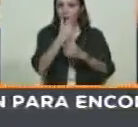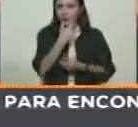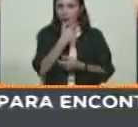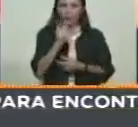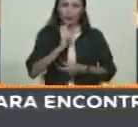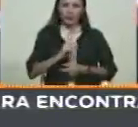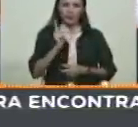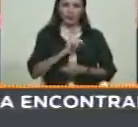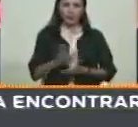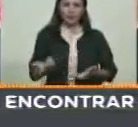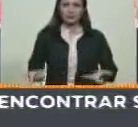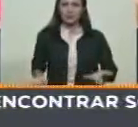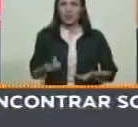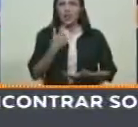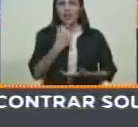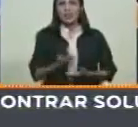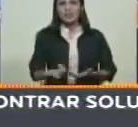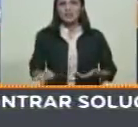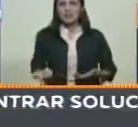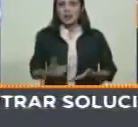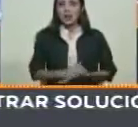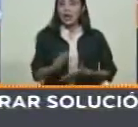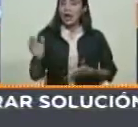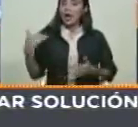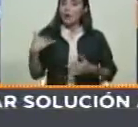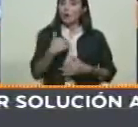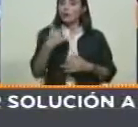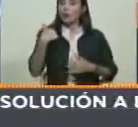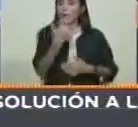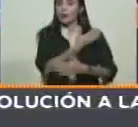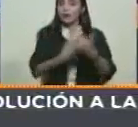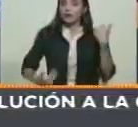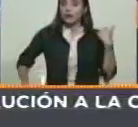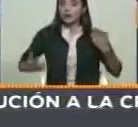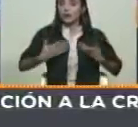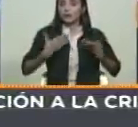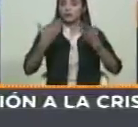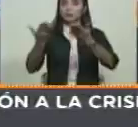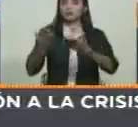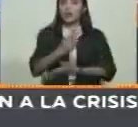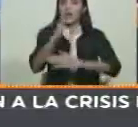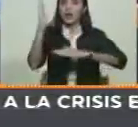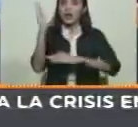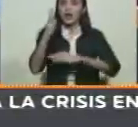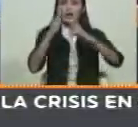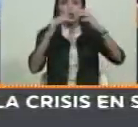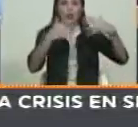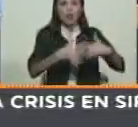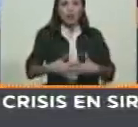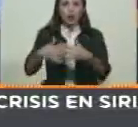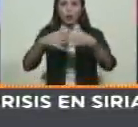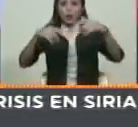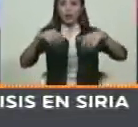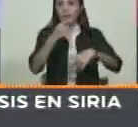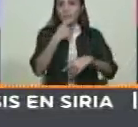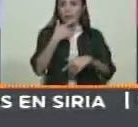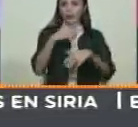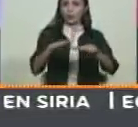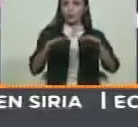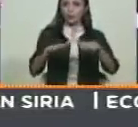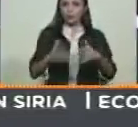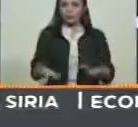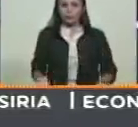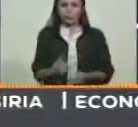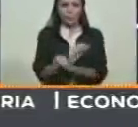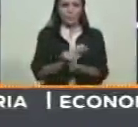henri falcón dice que cuando él sea presidente le va a entregar el estado lara los gringos para que esto se ponga bonito